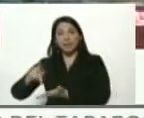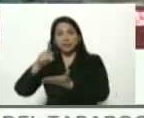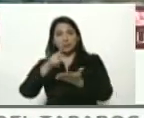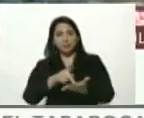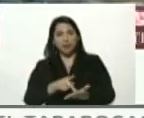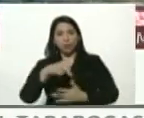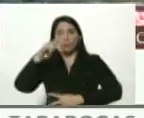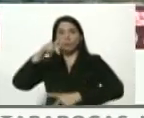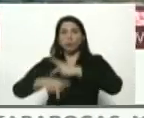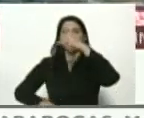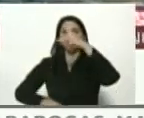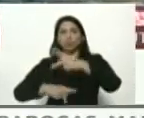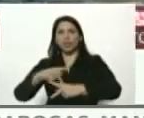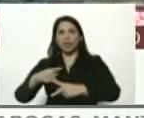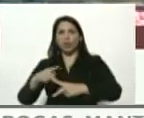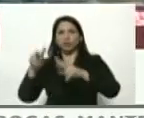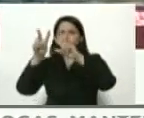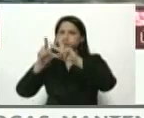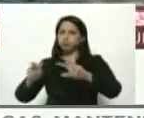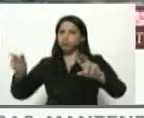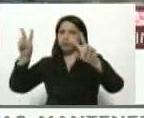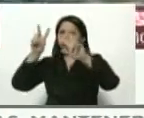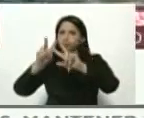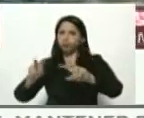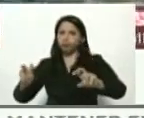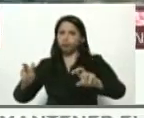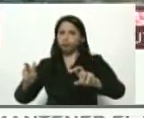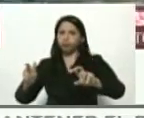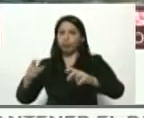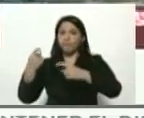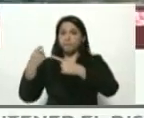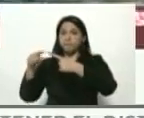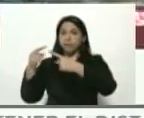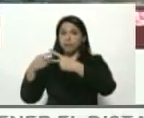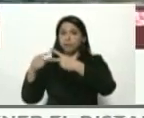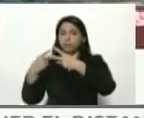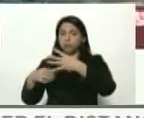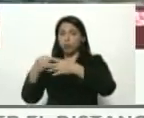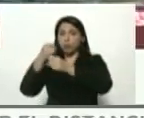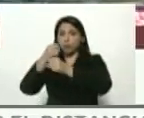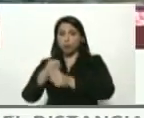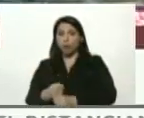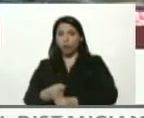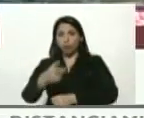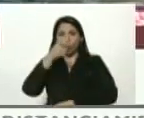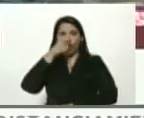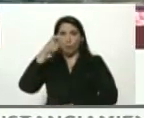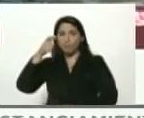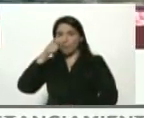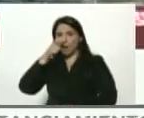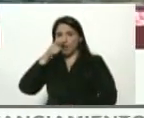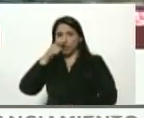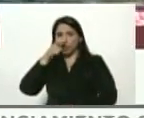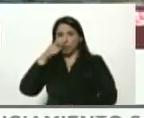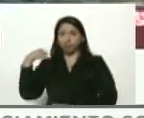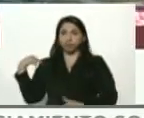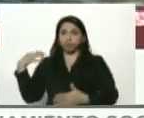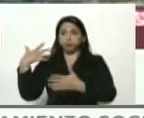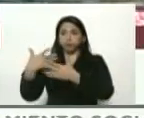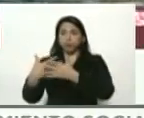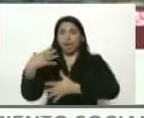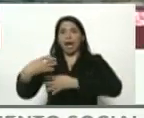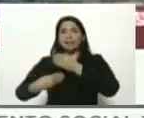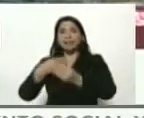los procesos de pesquisaje de los distintos puestos de comando que se vino realizando en el estado